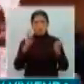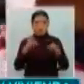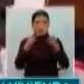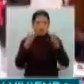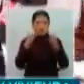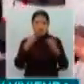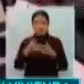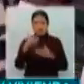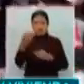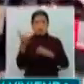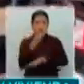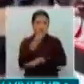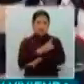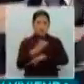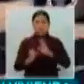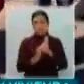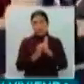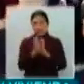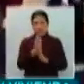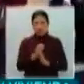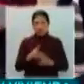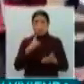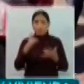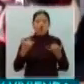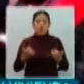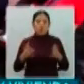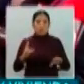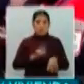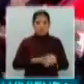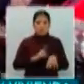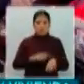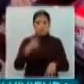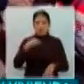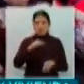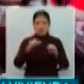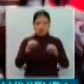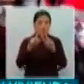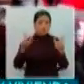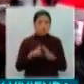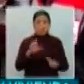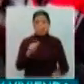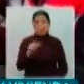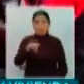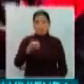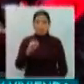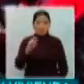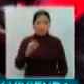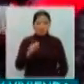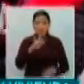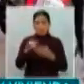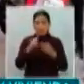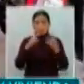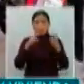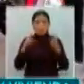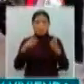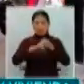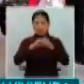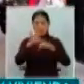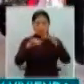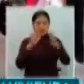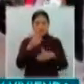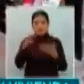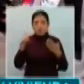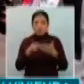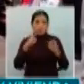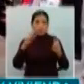del censo. Nosotros en este tiempo en Capinota hemos convocado a los estudiantes, hemos convocado a la